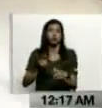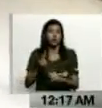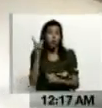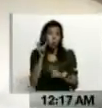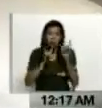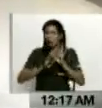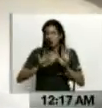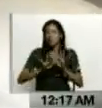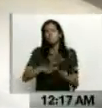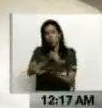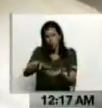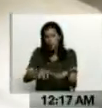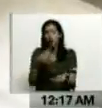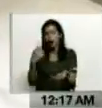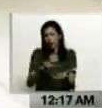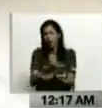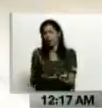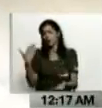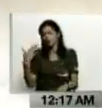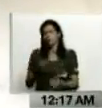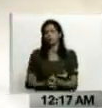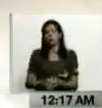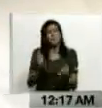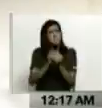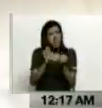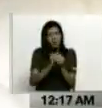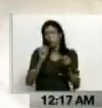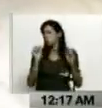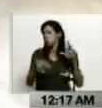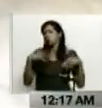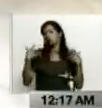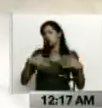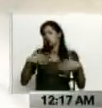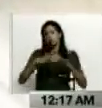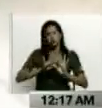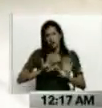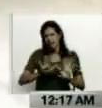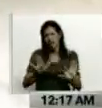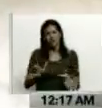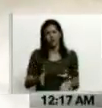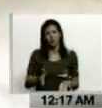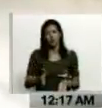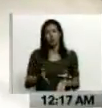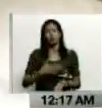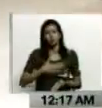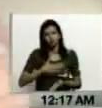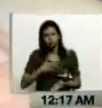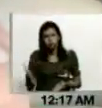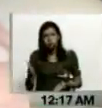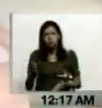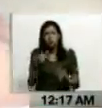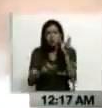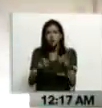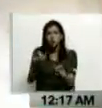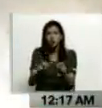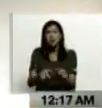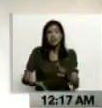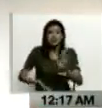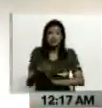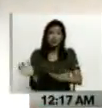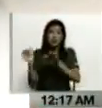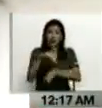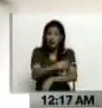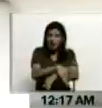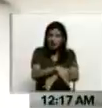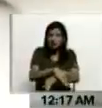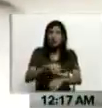candela la hubo la piedra estamos calsados hecha piedra estamos como si yo hubiera estado allá bueno yo me solidarizo con los que